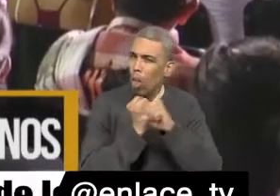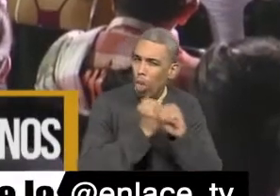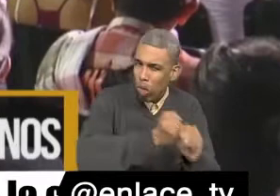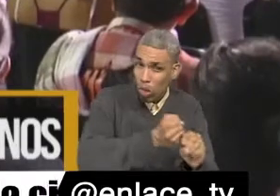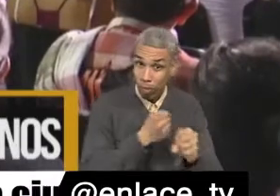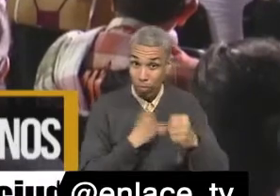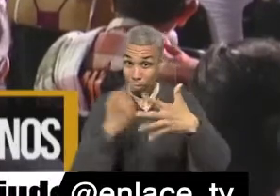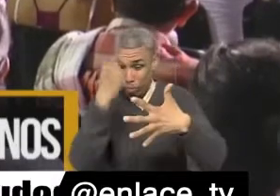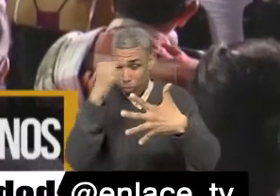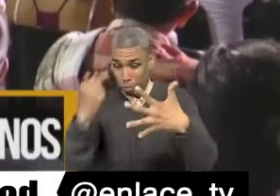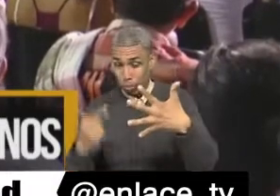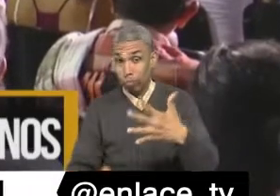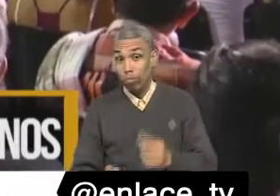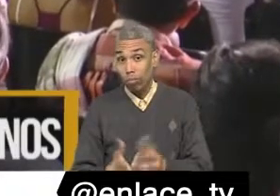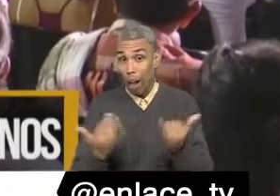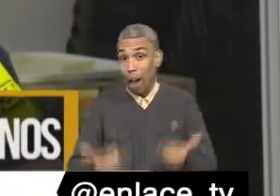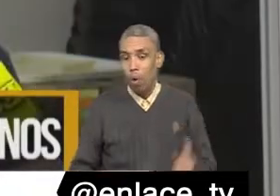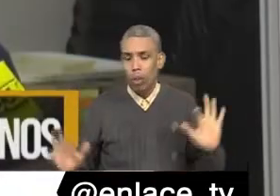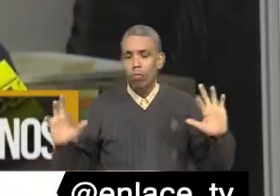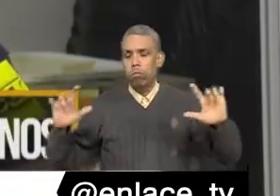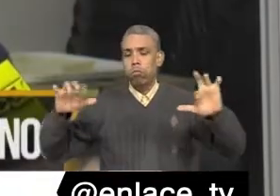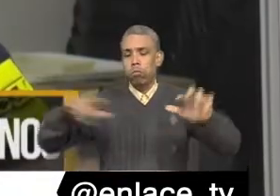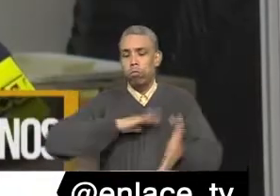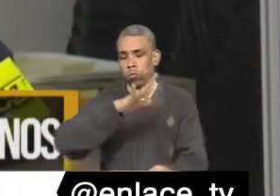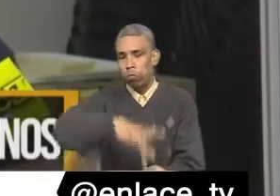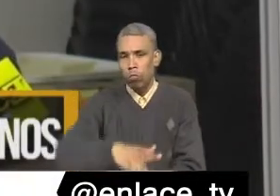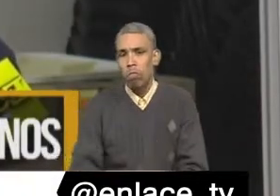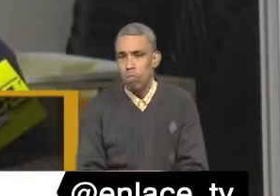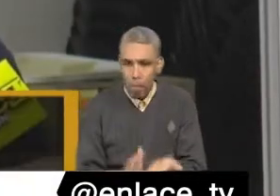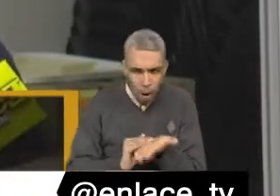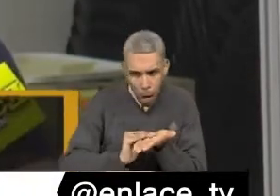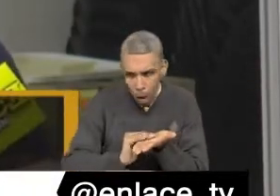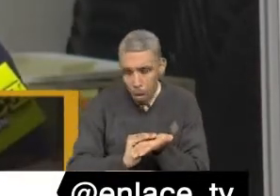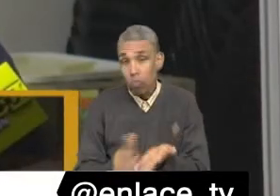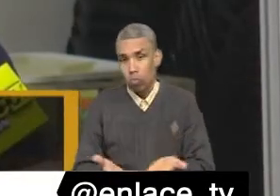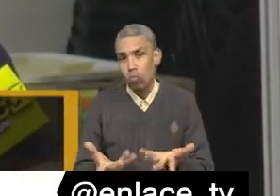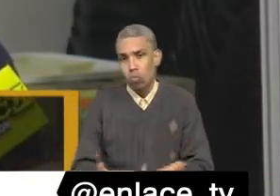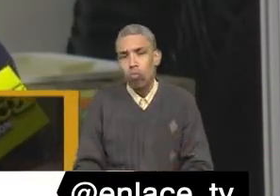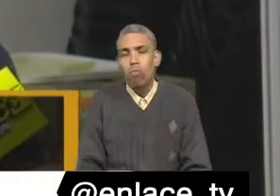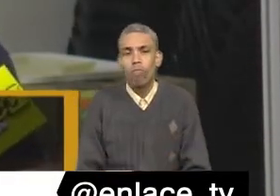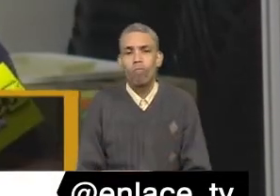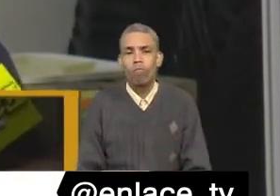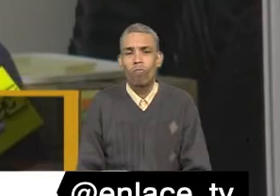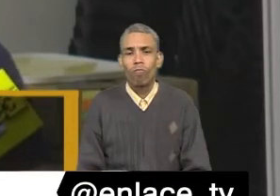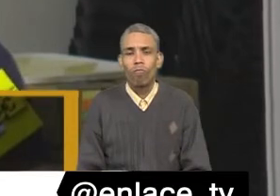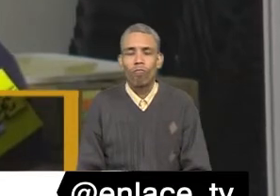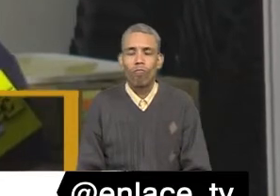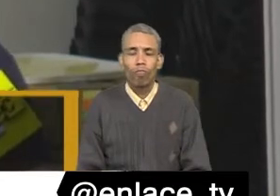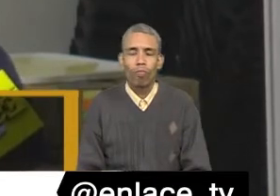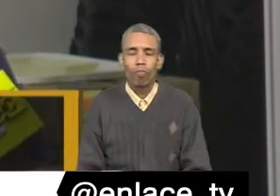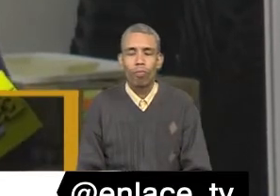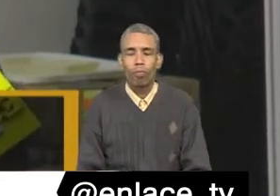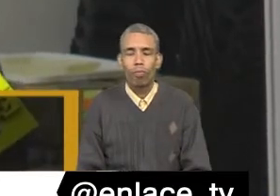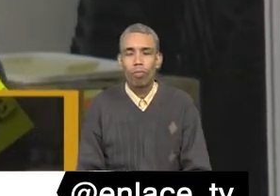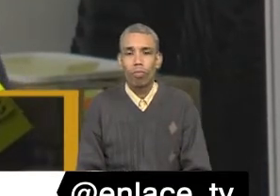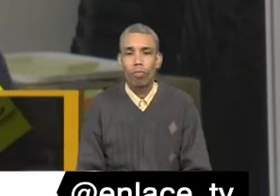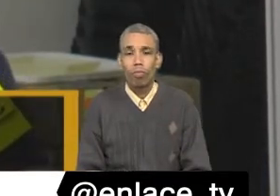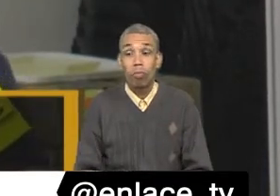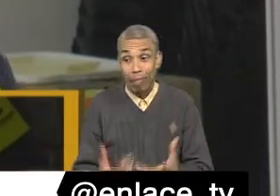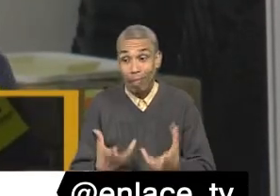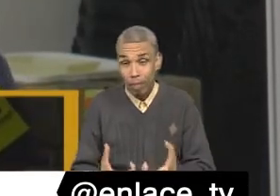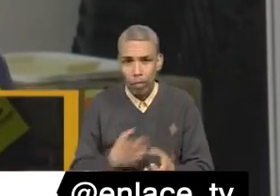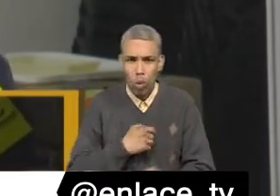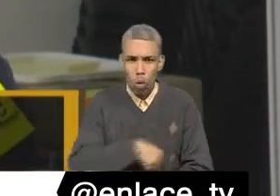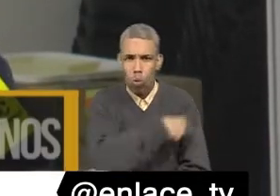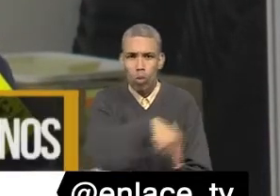están convocando a esta gran iniciativa de este foro o esta concentración de parlamentarios que quieren verdaderamente